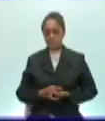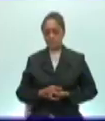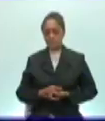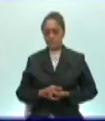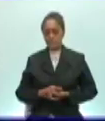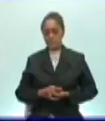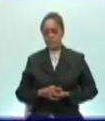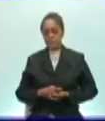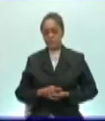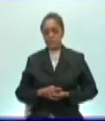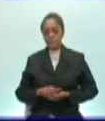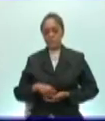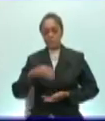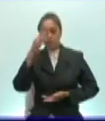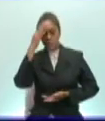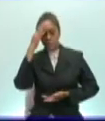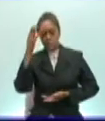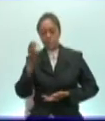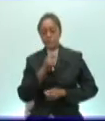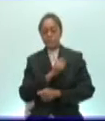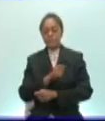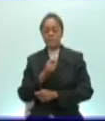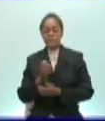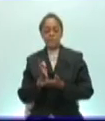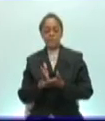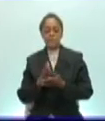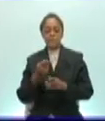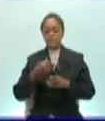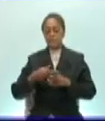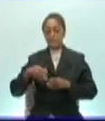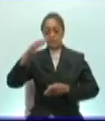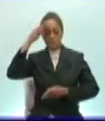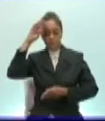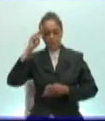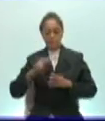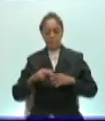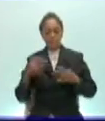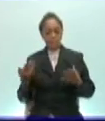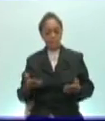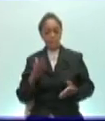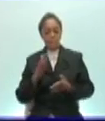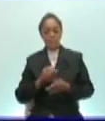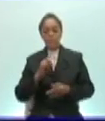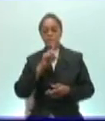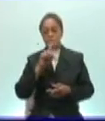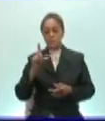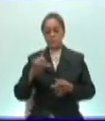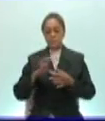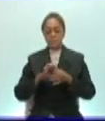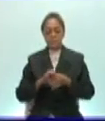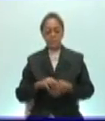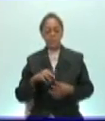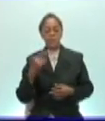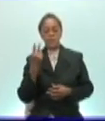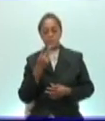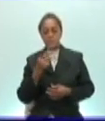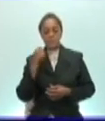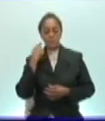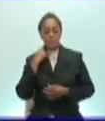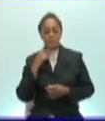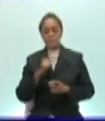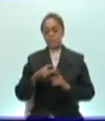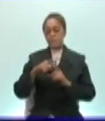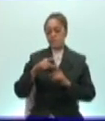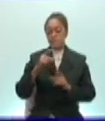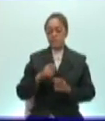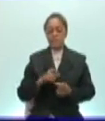Mis saludos, estudiantes y profesores, bienvenidos a nuestra clase de Historia de Cuba para estudiantes del 11º grado y el segundo año de la enseñanza